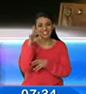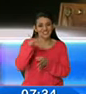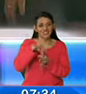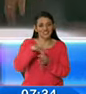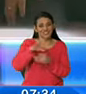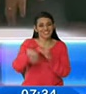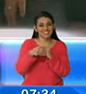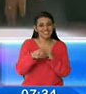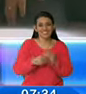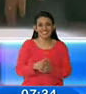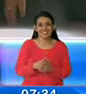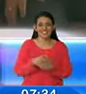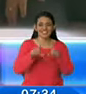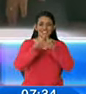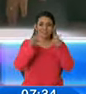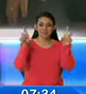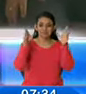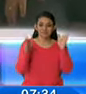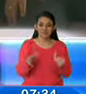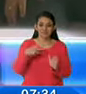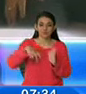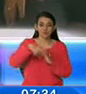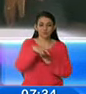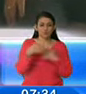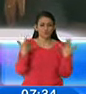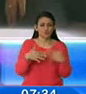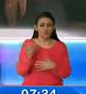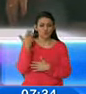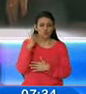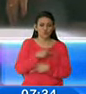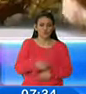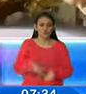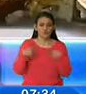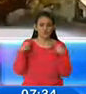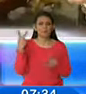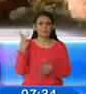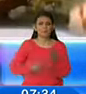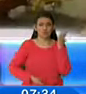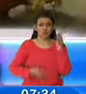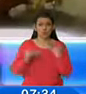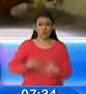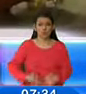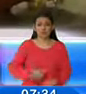más. Siendo empresario turístico, un evento doloroso marcaría su vida. En